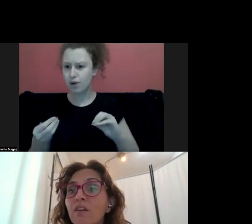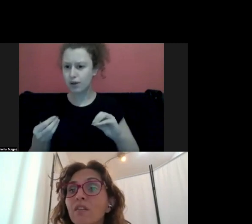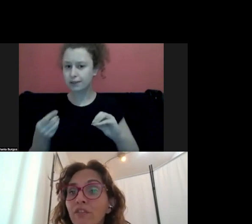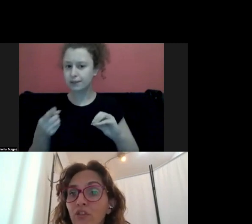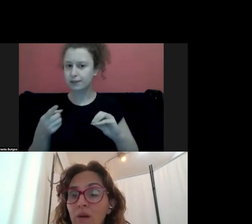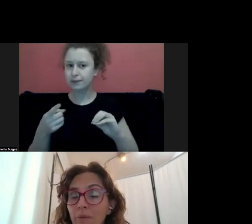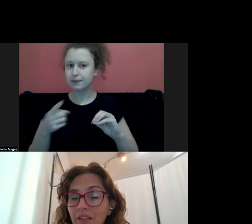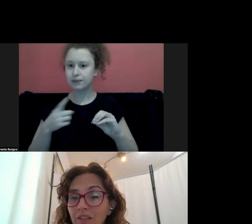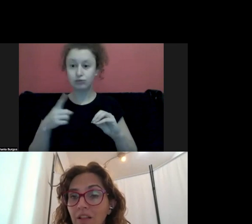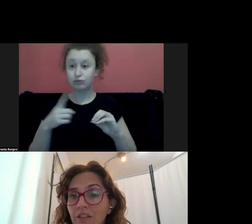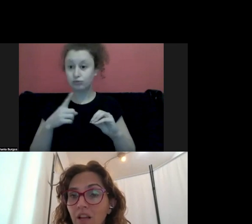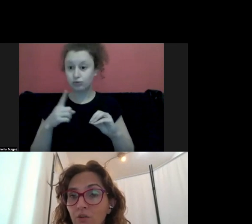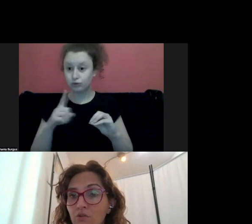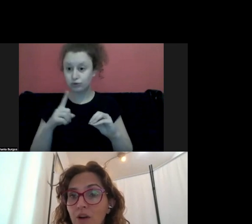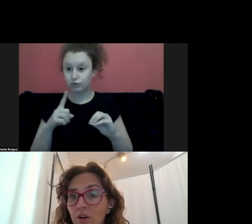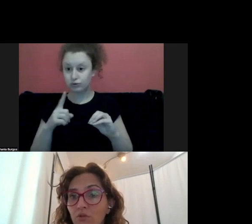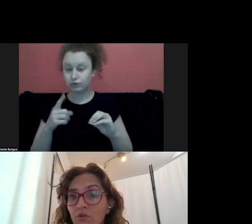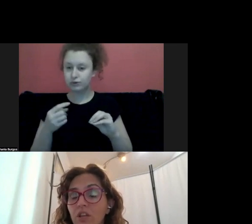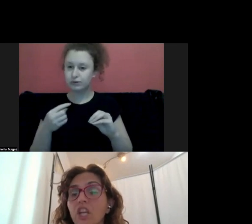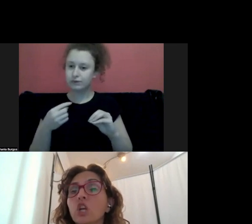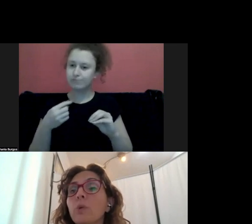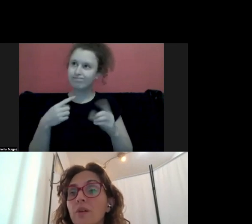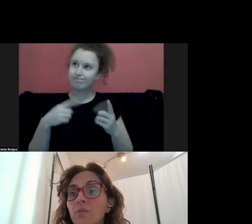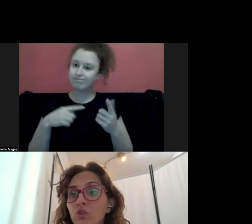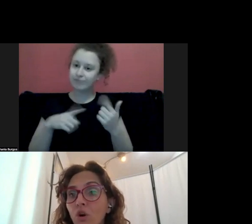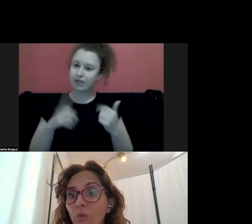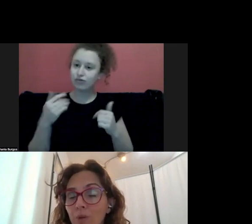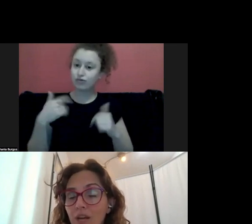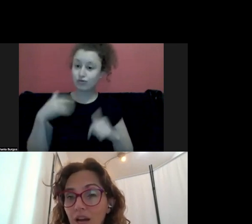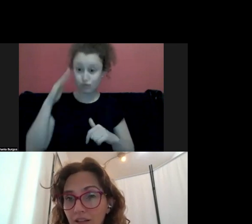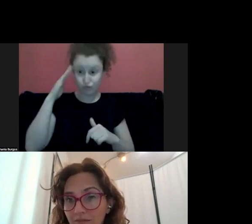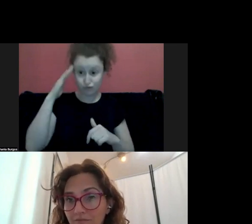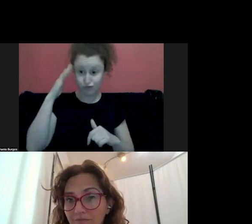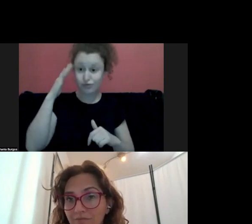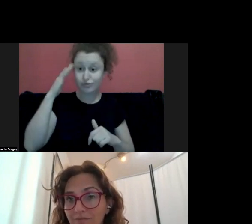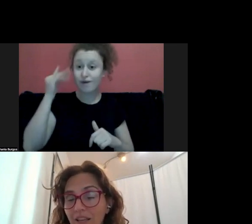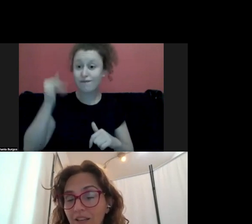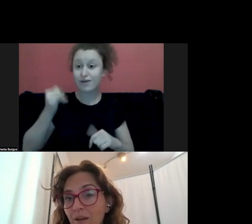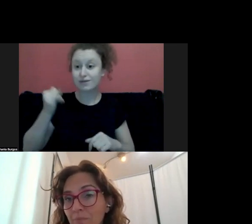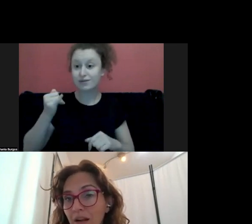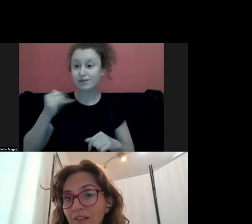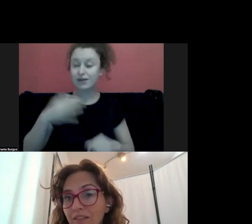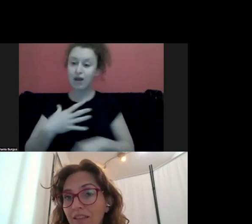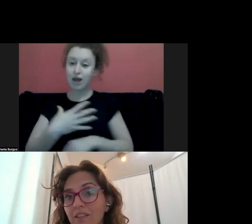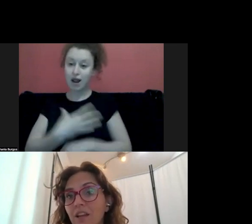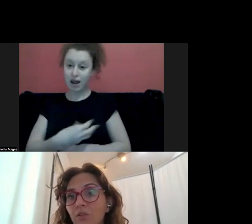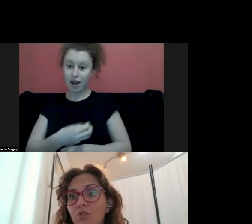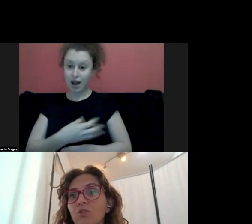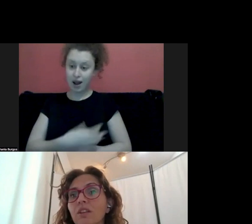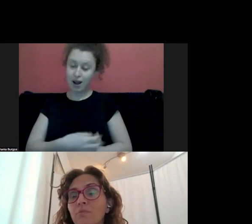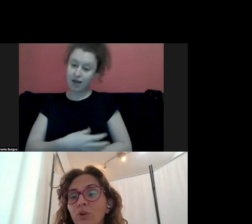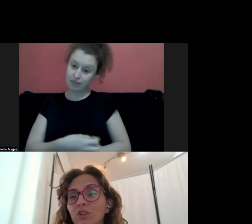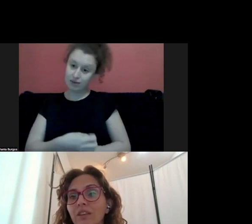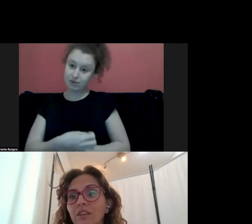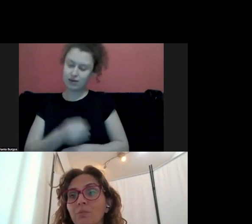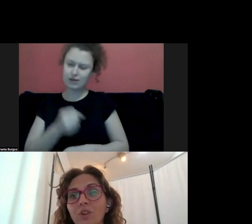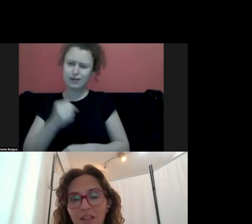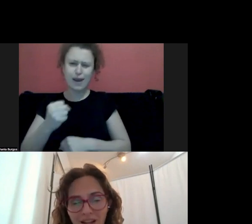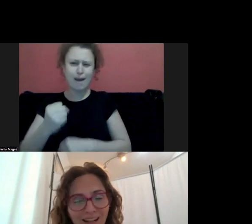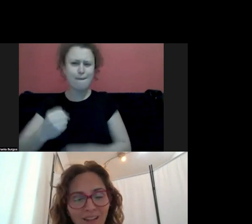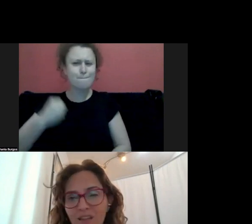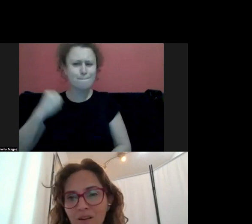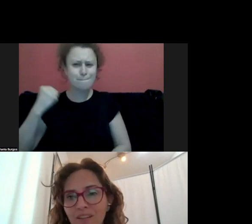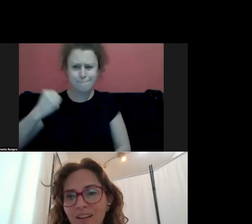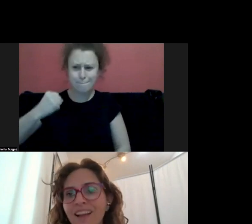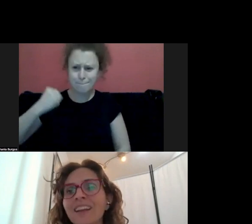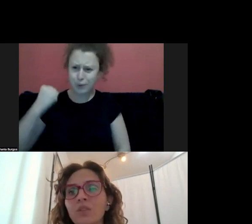materna forma parte del desarrollo humano y no podemos obviar esa parte del desarrollo tan importante, porque